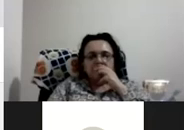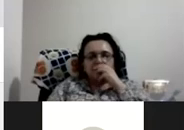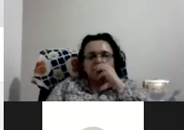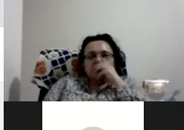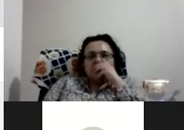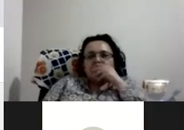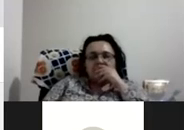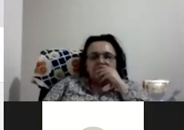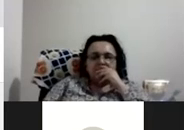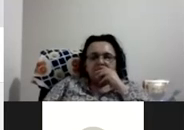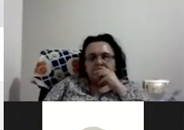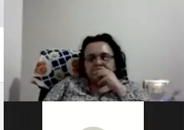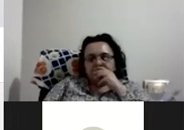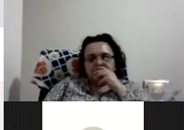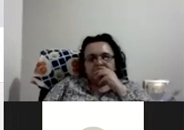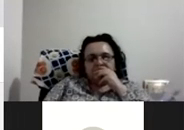con el examen?